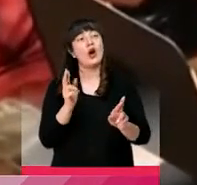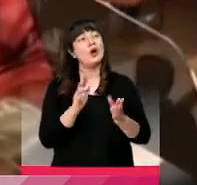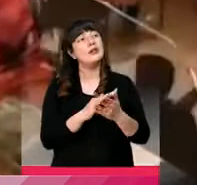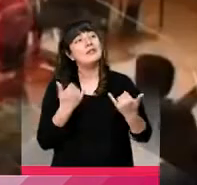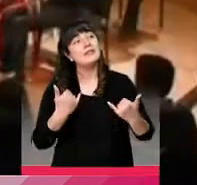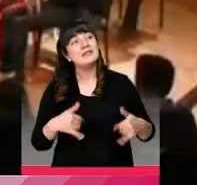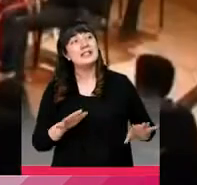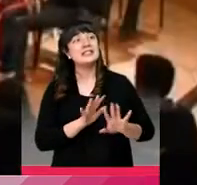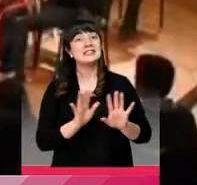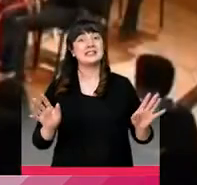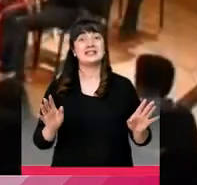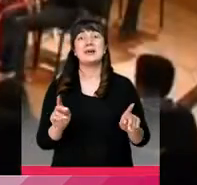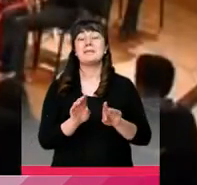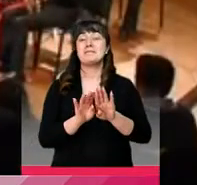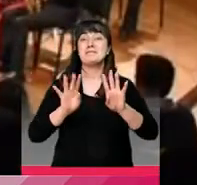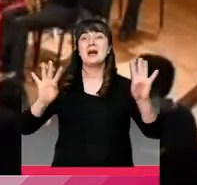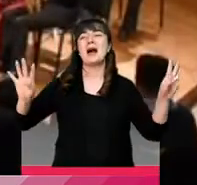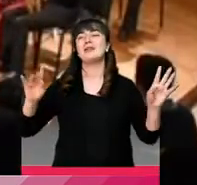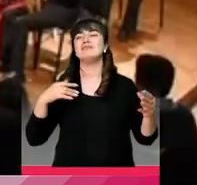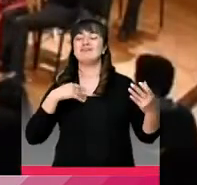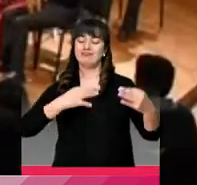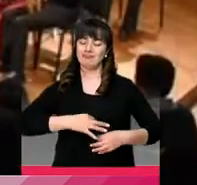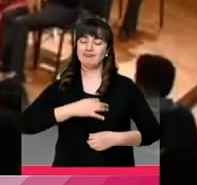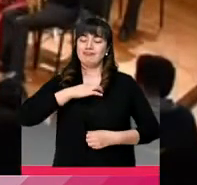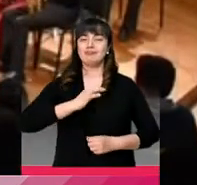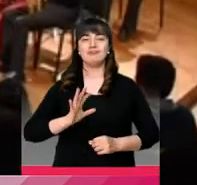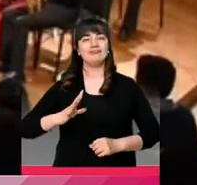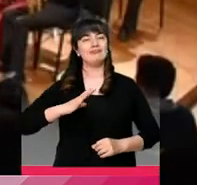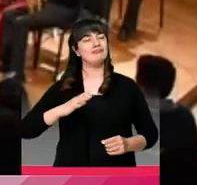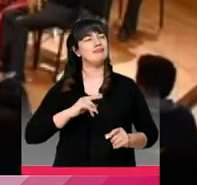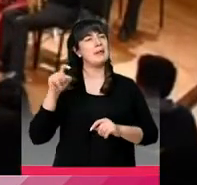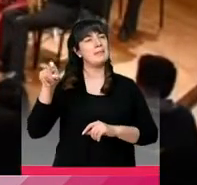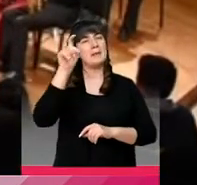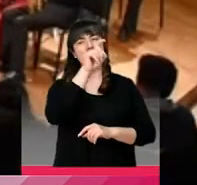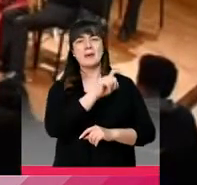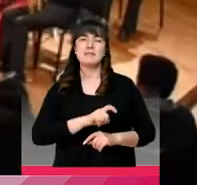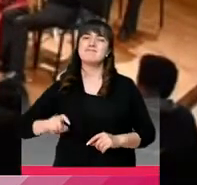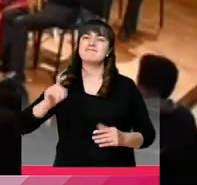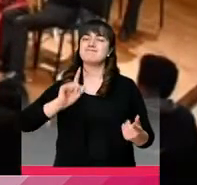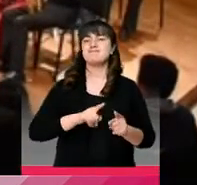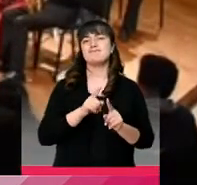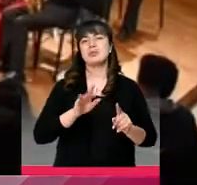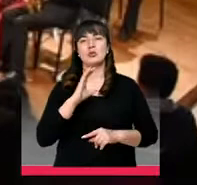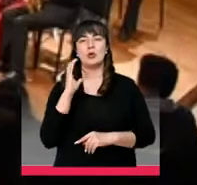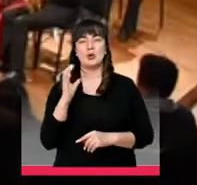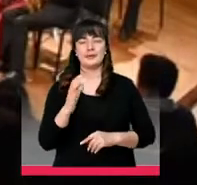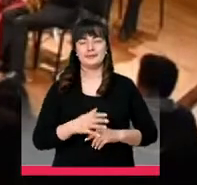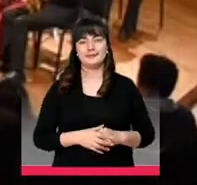para seguir vistiendo de frac y llevar por el mundo las mejores piezas del folclore colombiano.